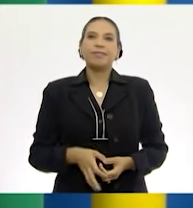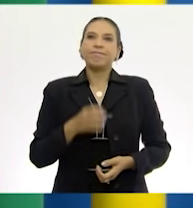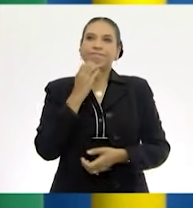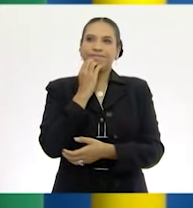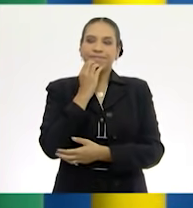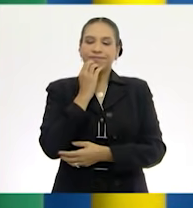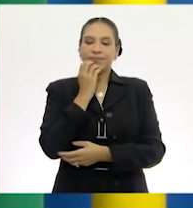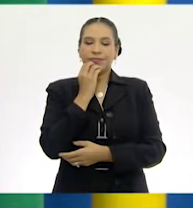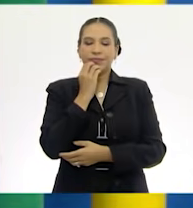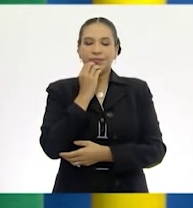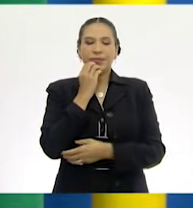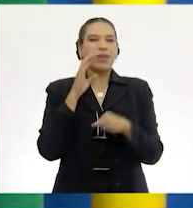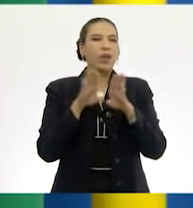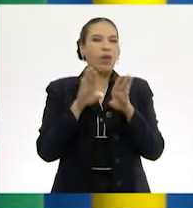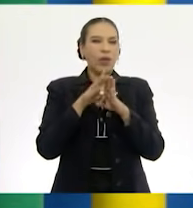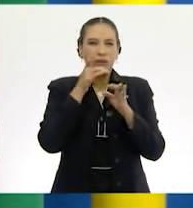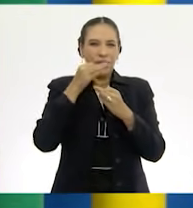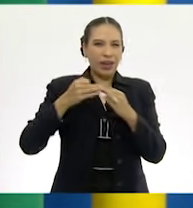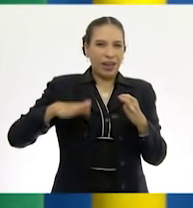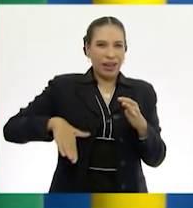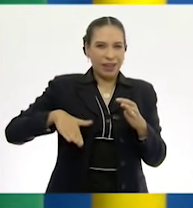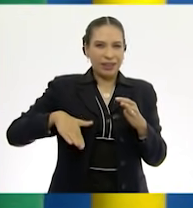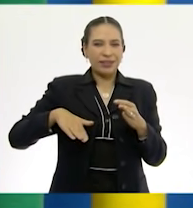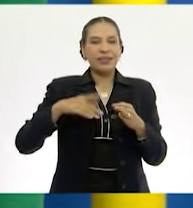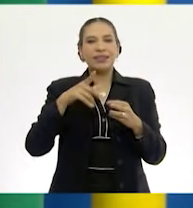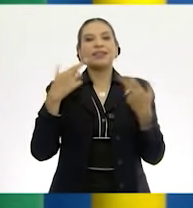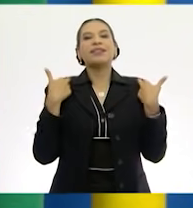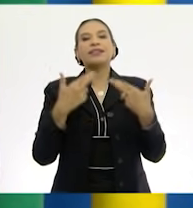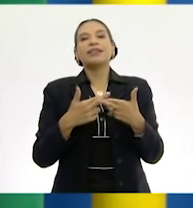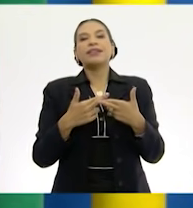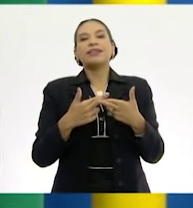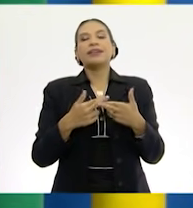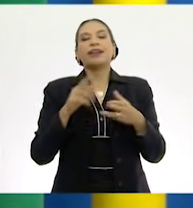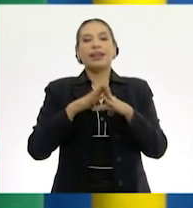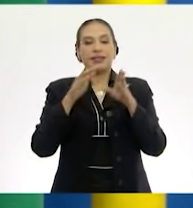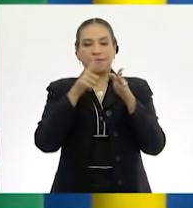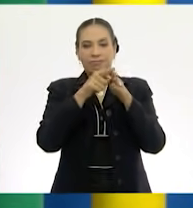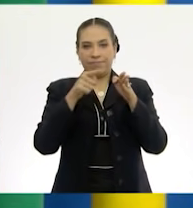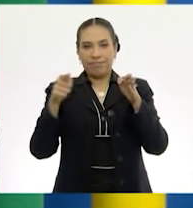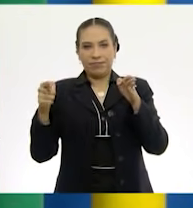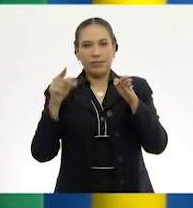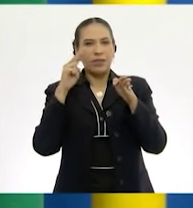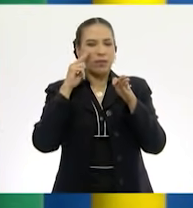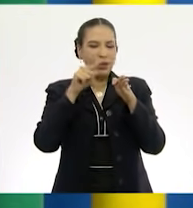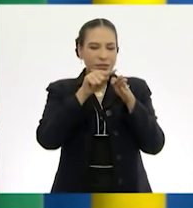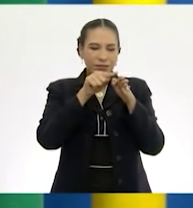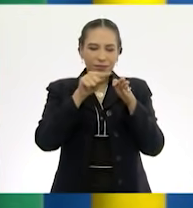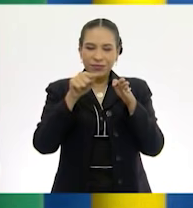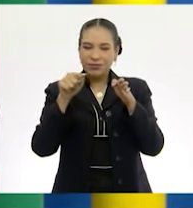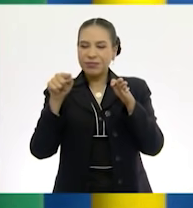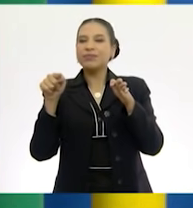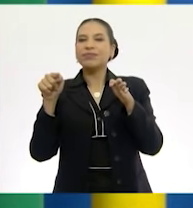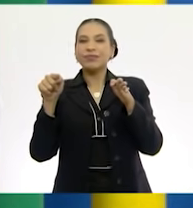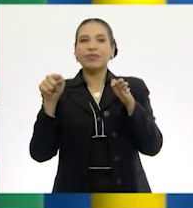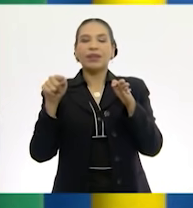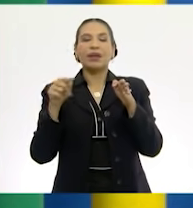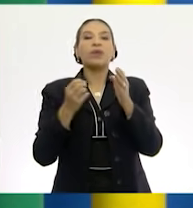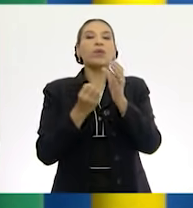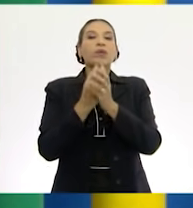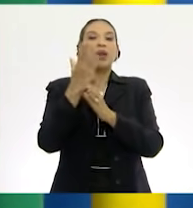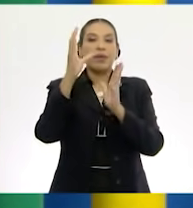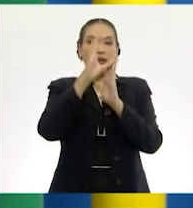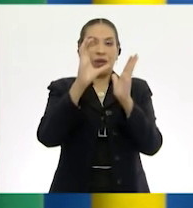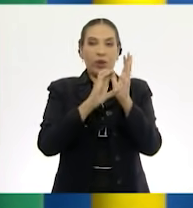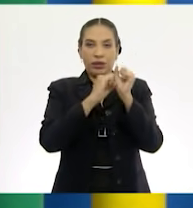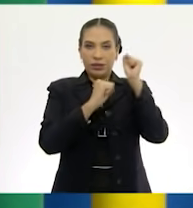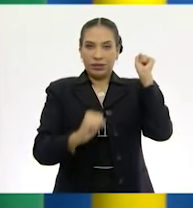Bueno, pues como comentaste, maestra, en la línea de tiempo también podemos ver que hubo una nueva